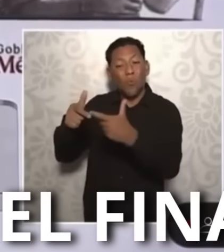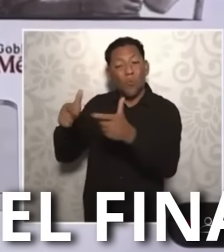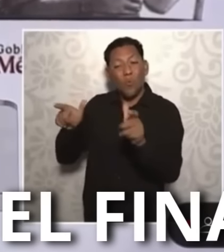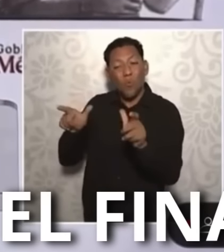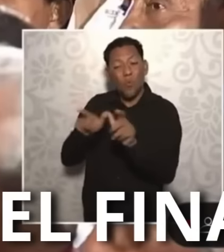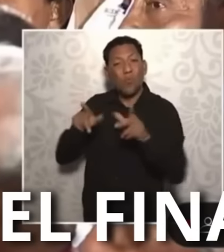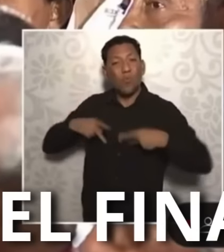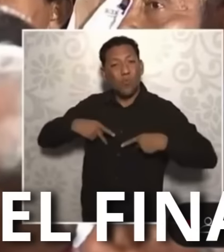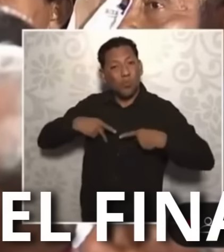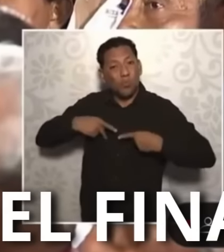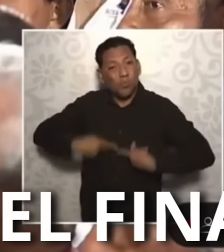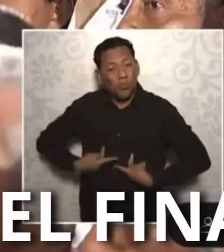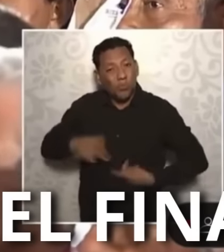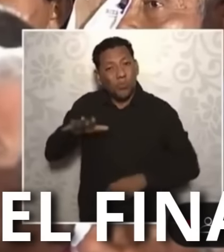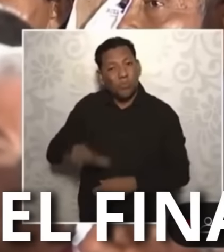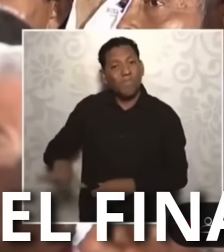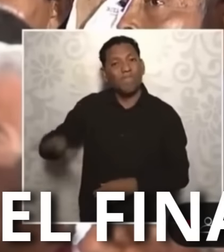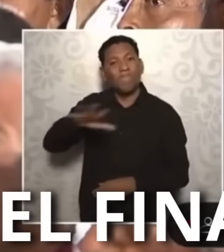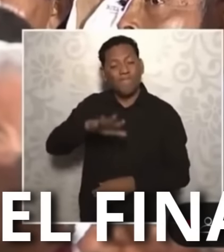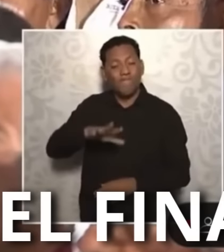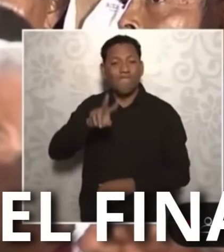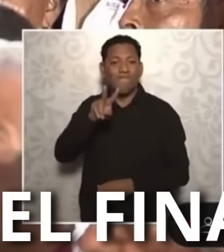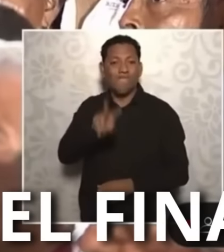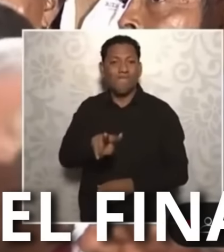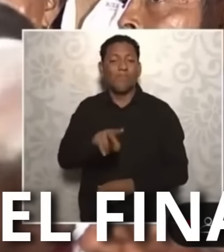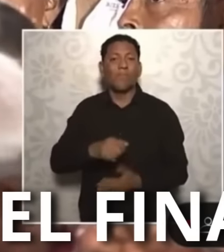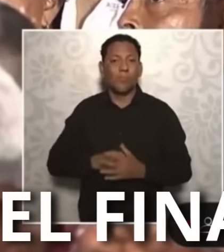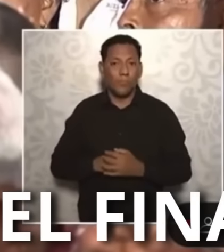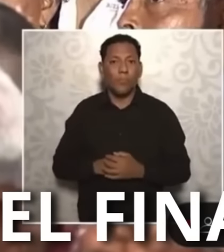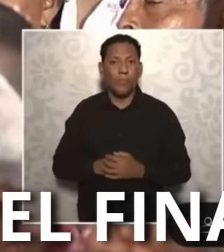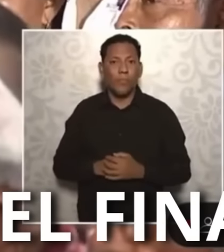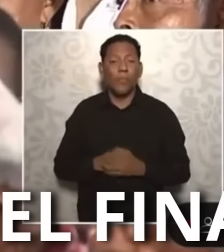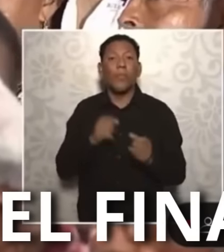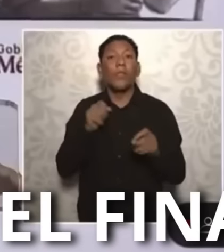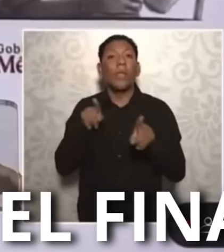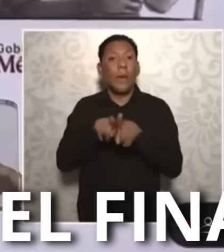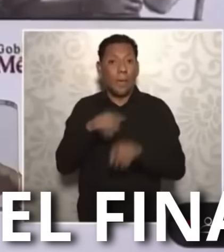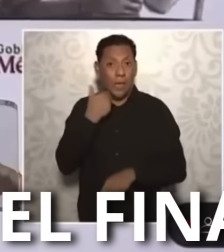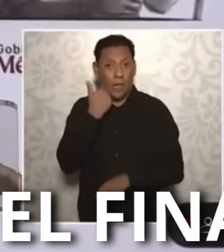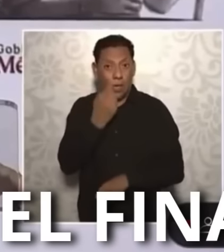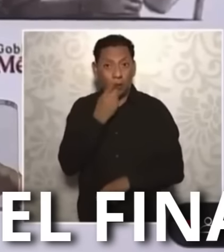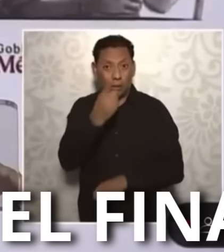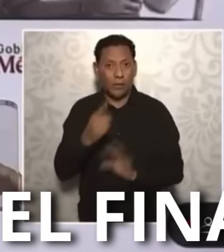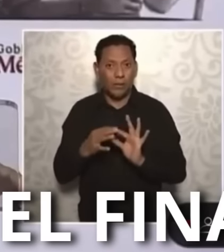vulnerable. Además, quiero aprovechar